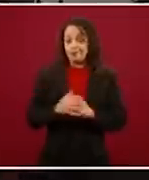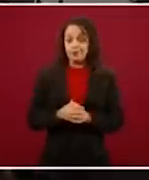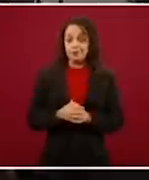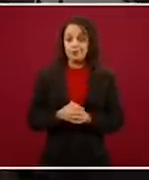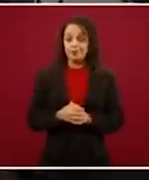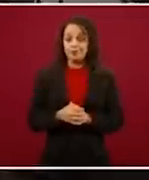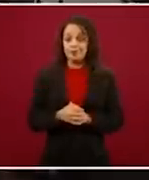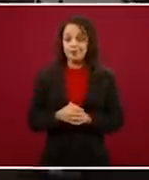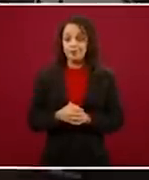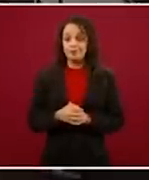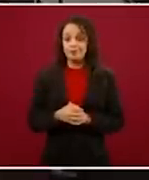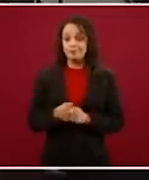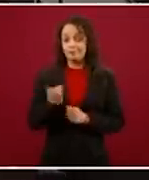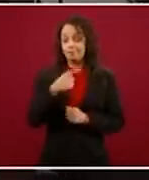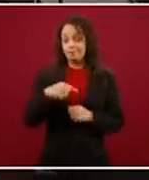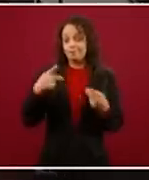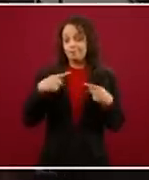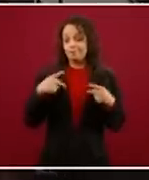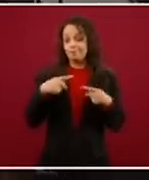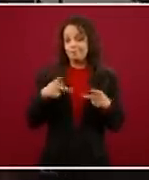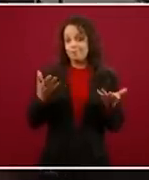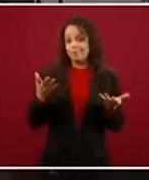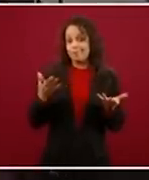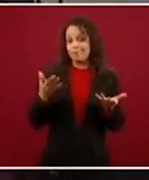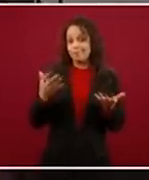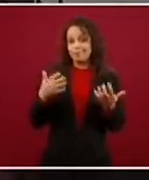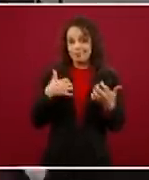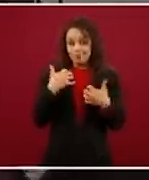no lo vayan a tomar bien, ¿no? O sea,